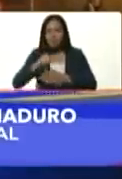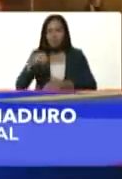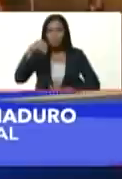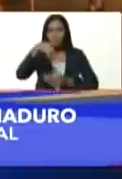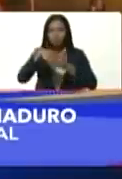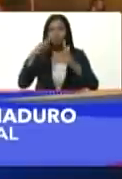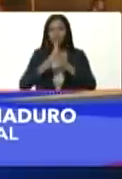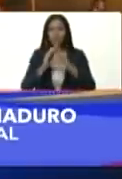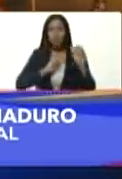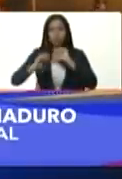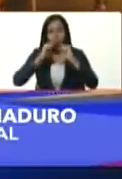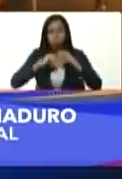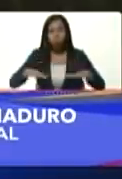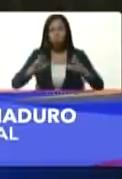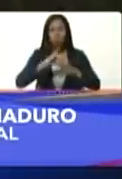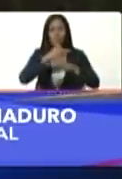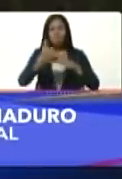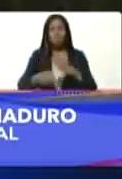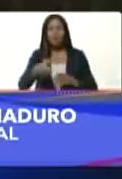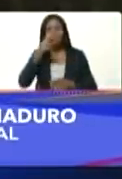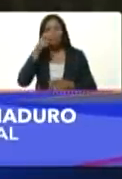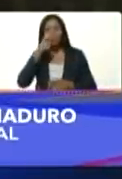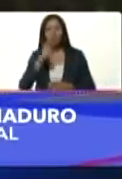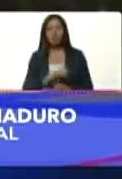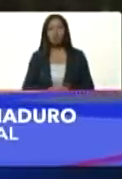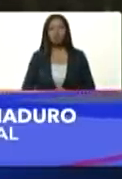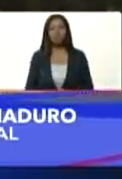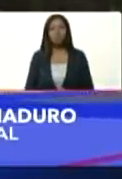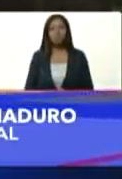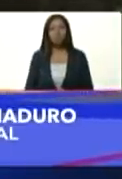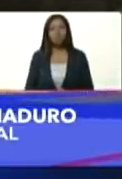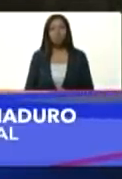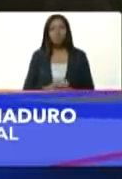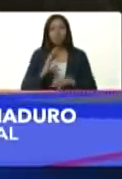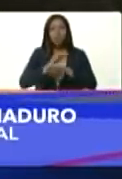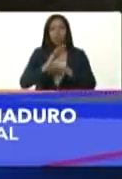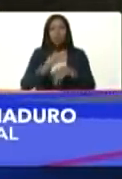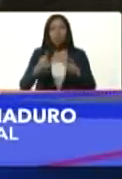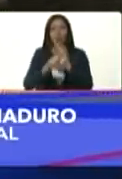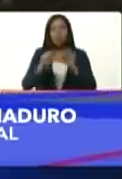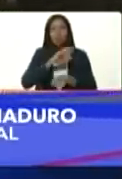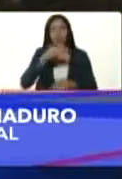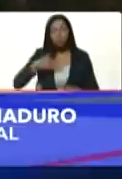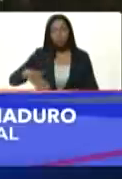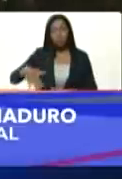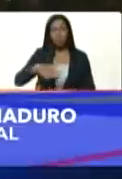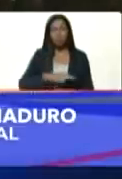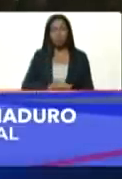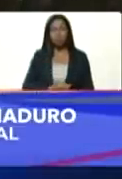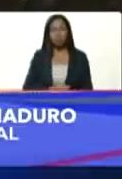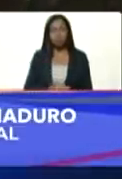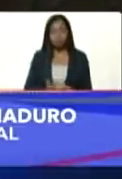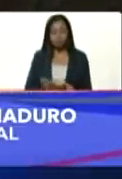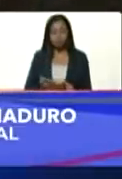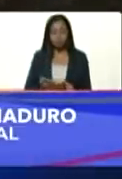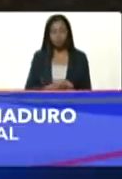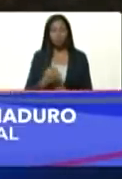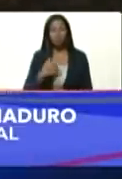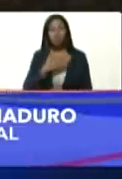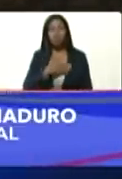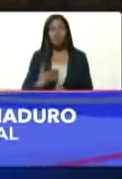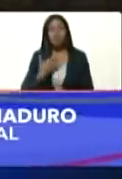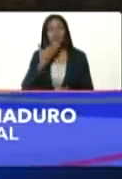En despliegue de los planes de seguridad, de protección de nuestro pueblo. Yo quiero agradecer